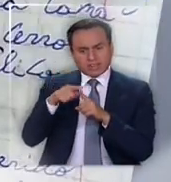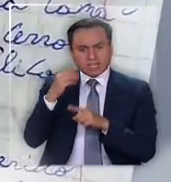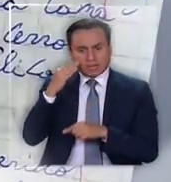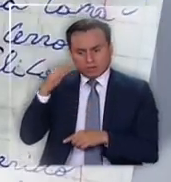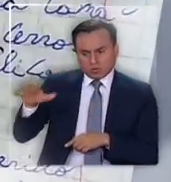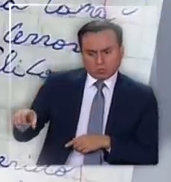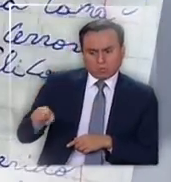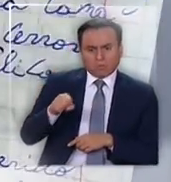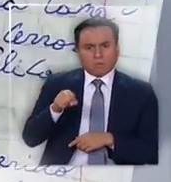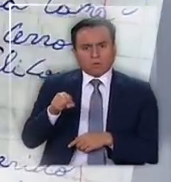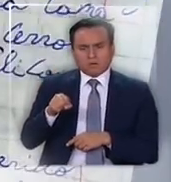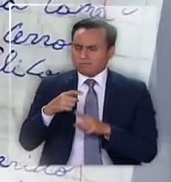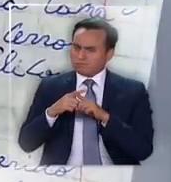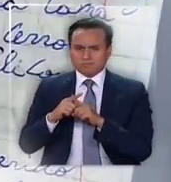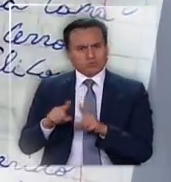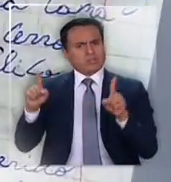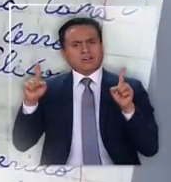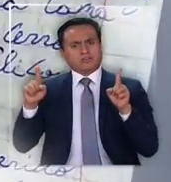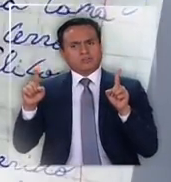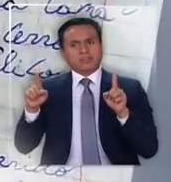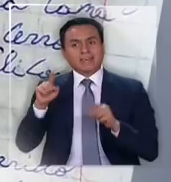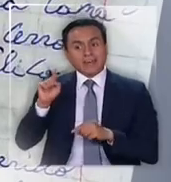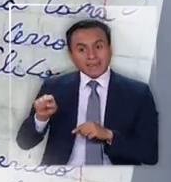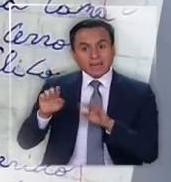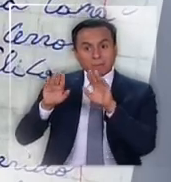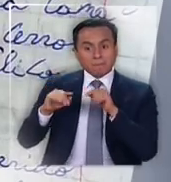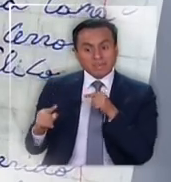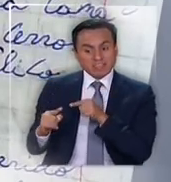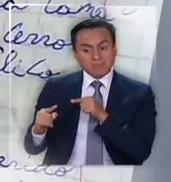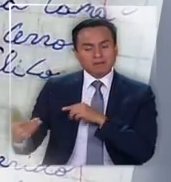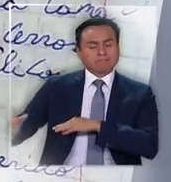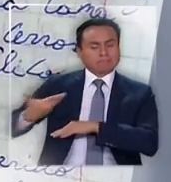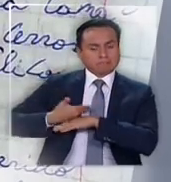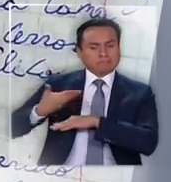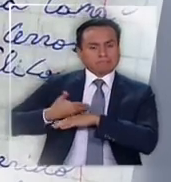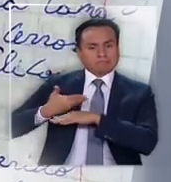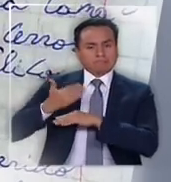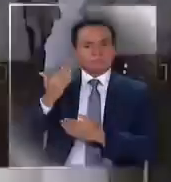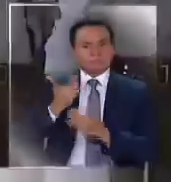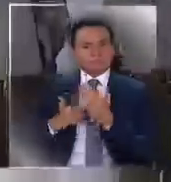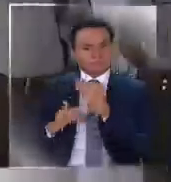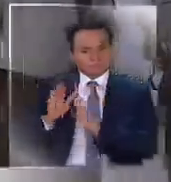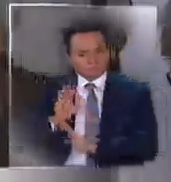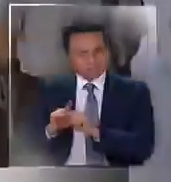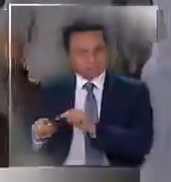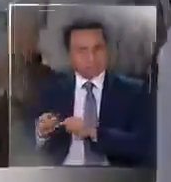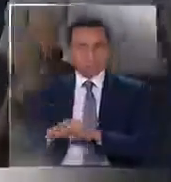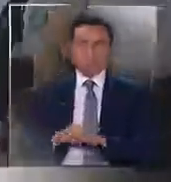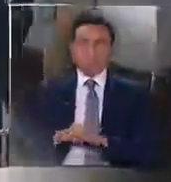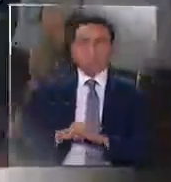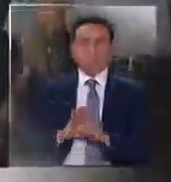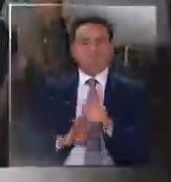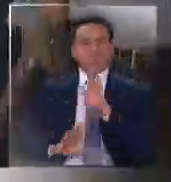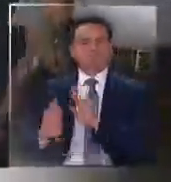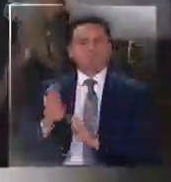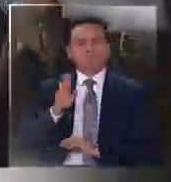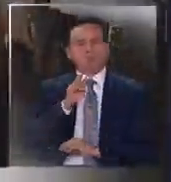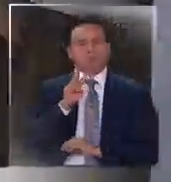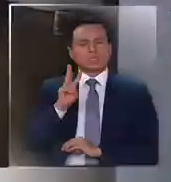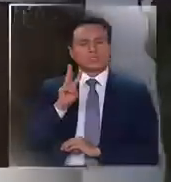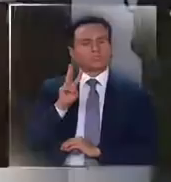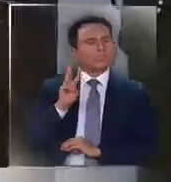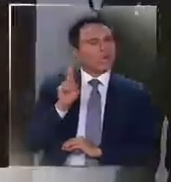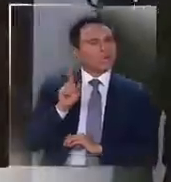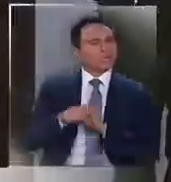esta menor, muy por el contrario, ella misma es quien me solicita mi protección. Protección que el hombre de 31